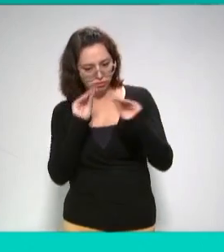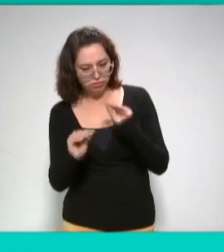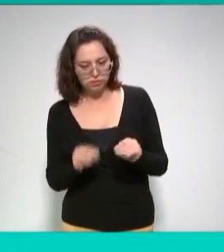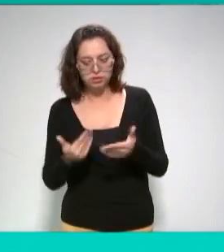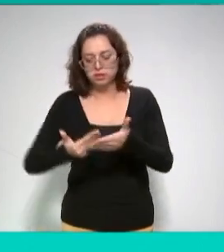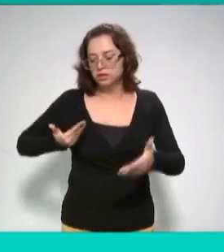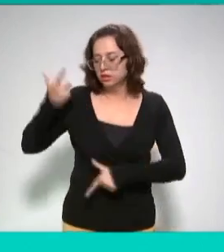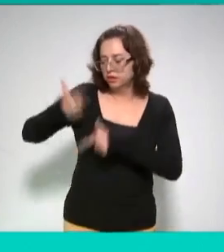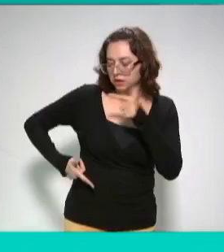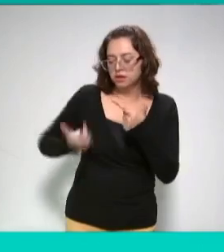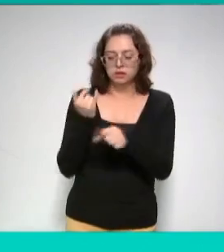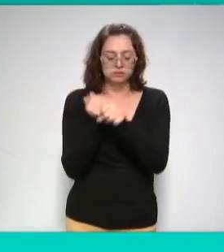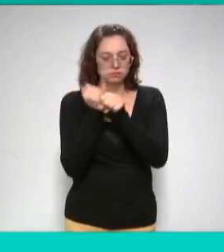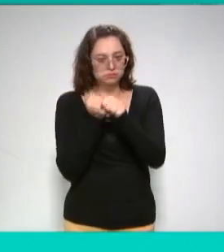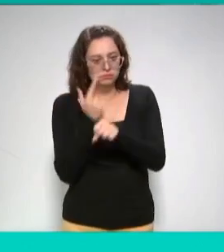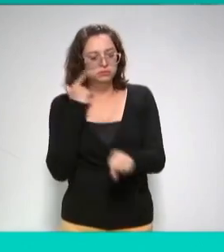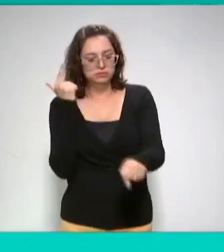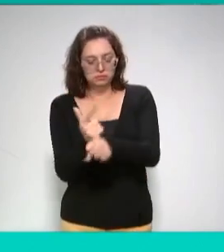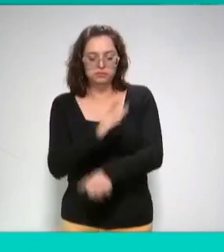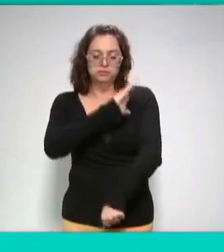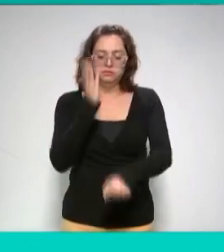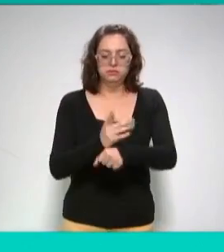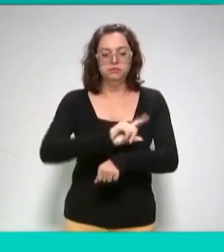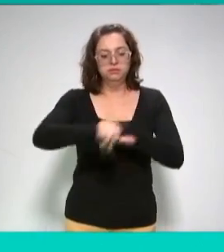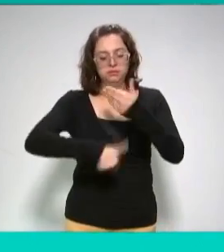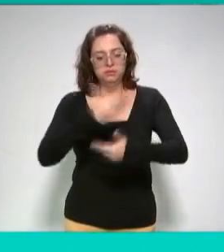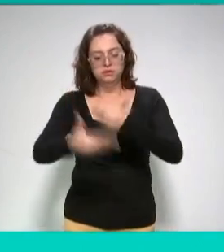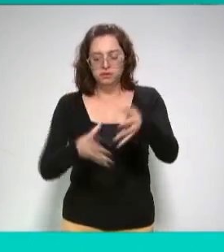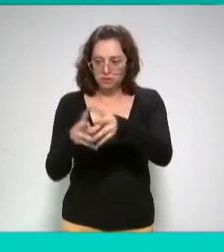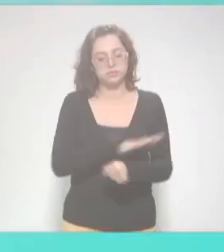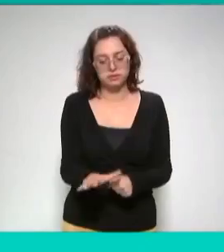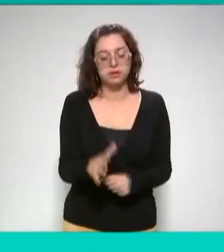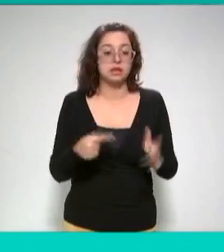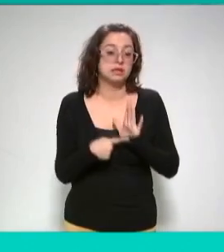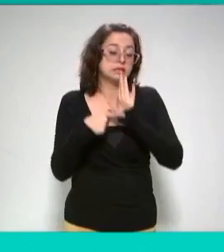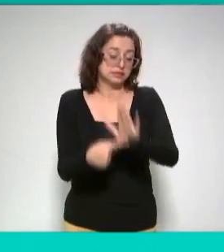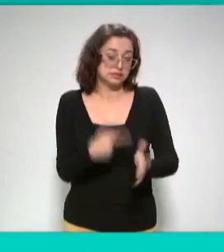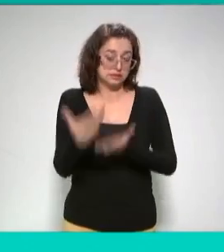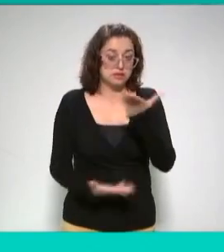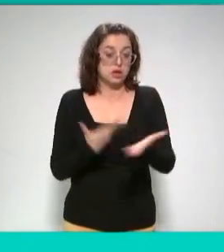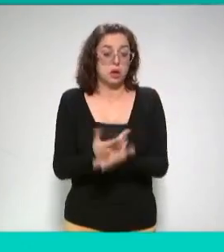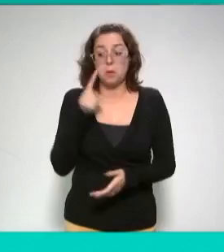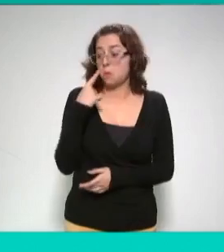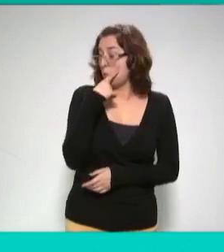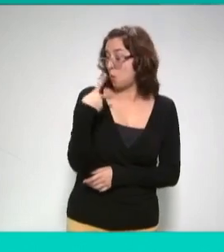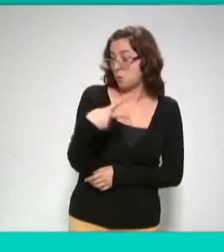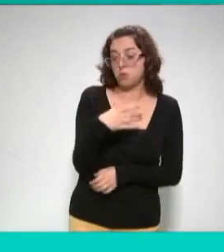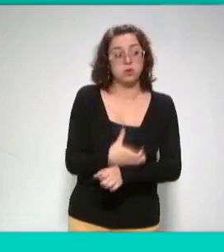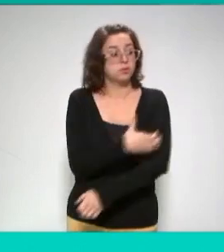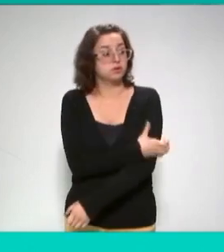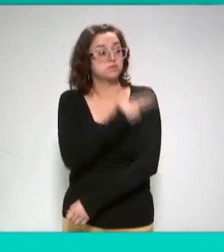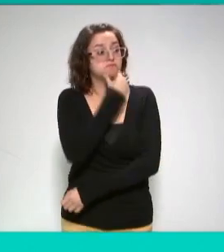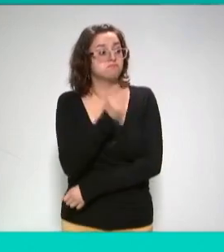prevenir, investigar, sancionar y eventualmente erradicar este lamentable delito. Pongo a su consideración, compañeras